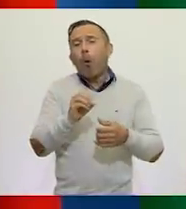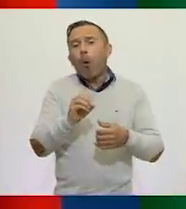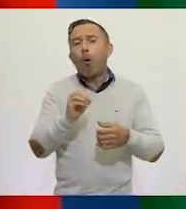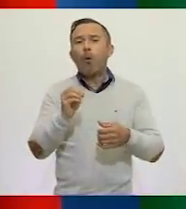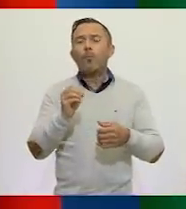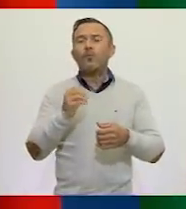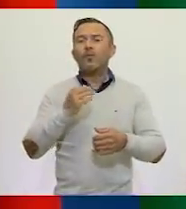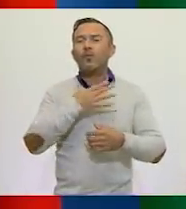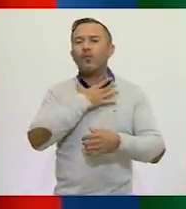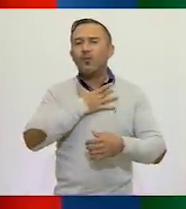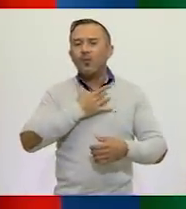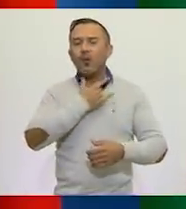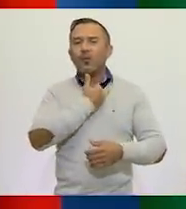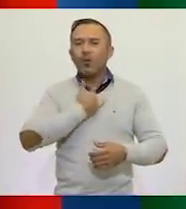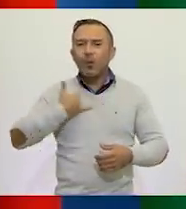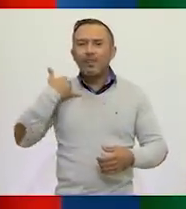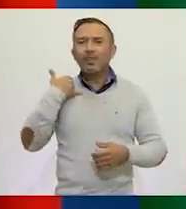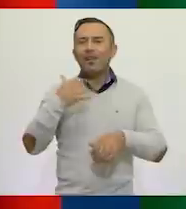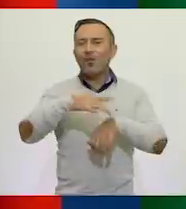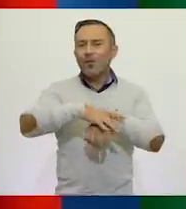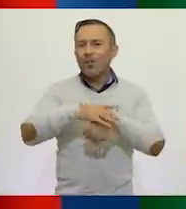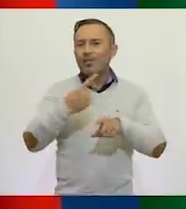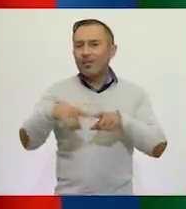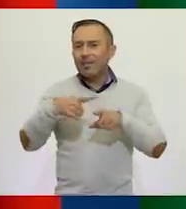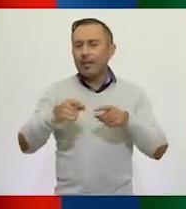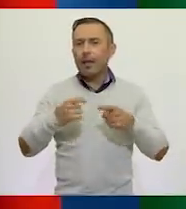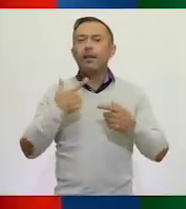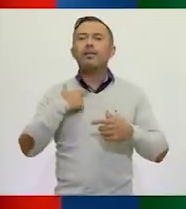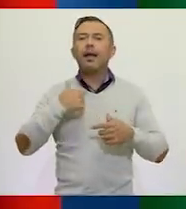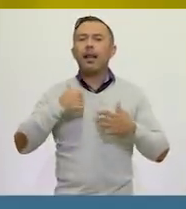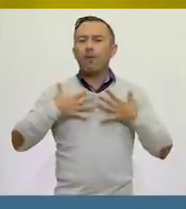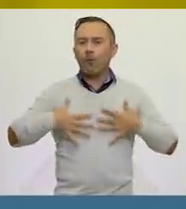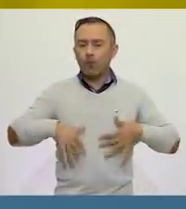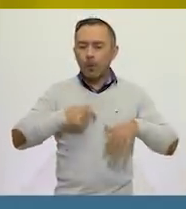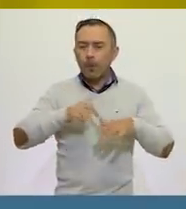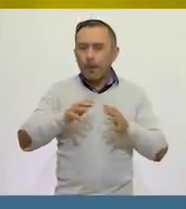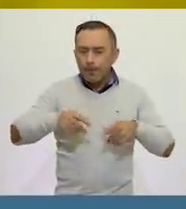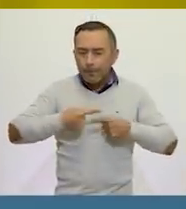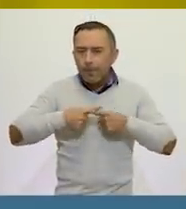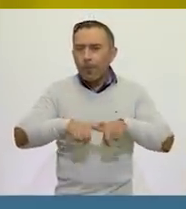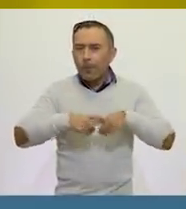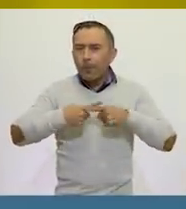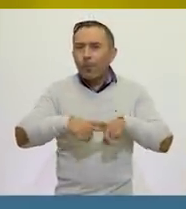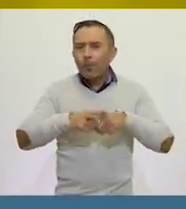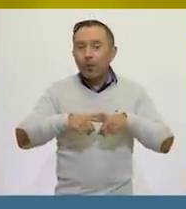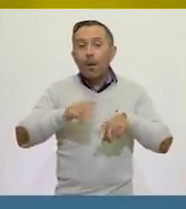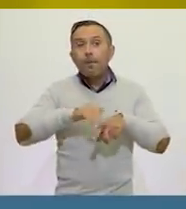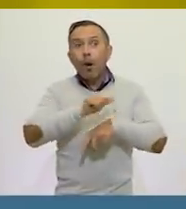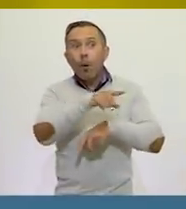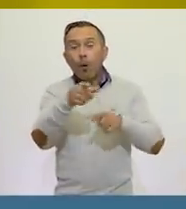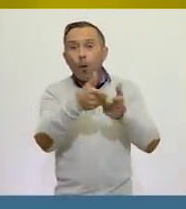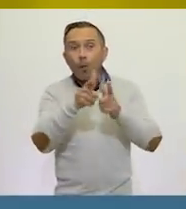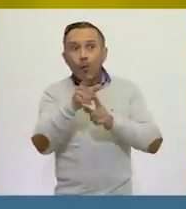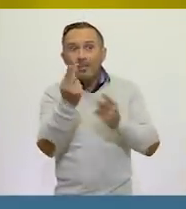tejer telas. Con su trabajo mantenían a los demás grupos sociales. Maestra,